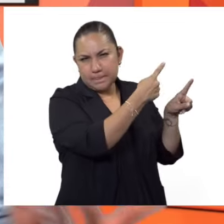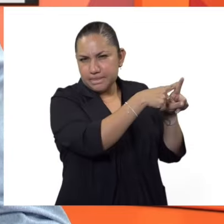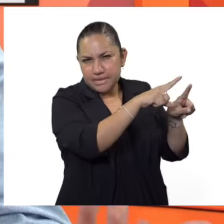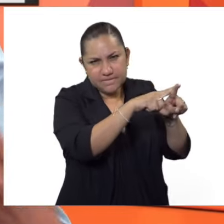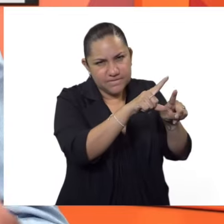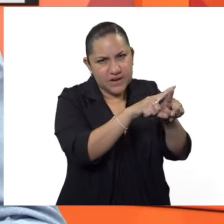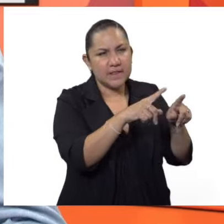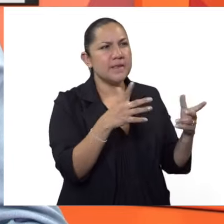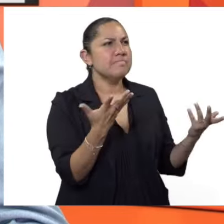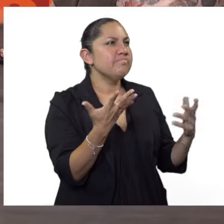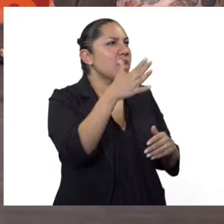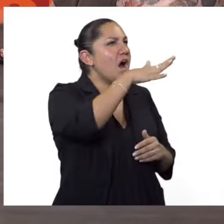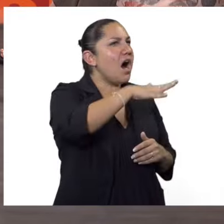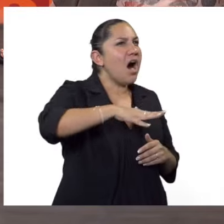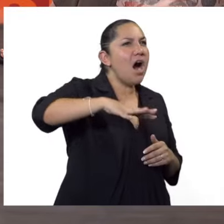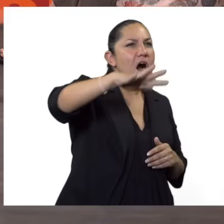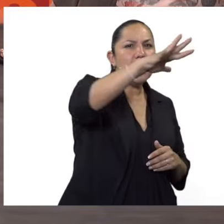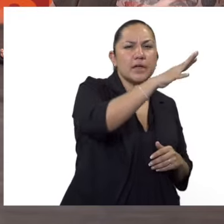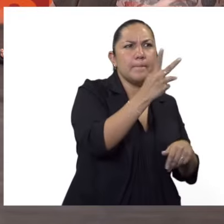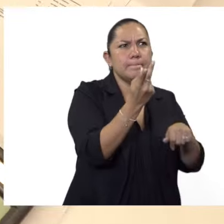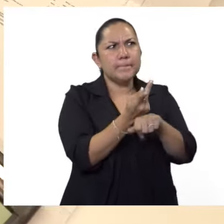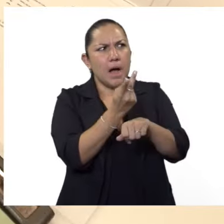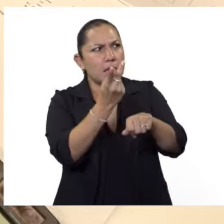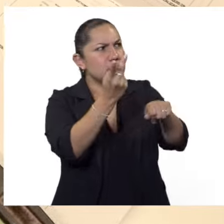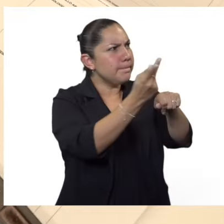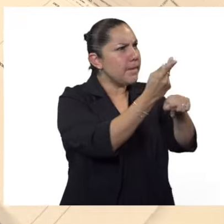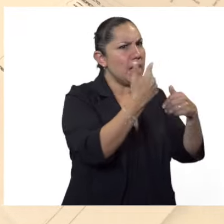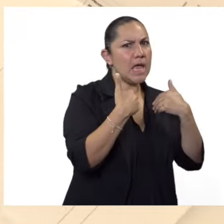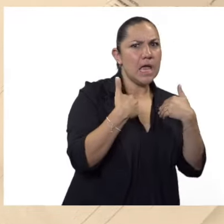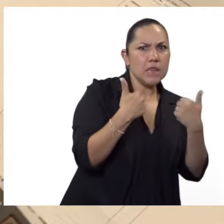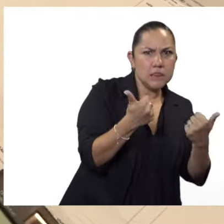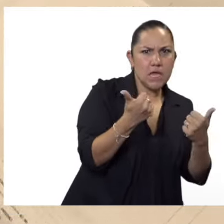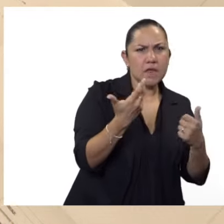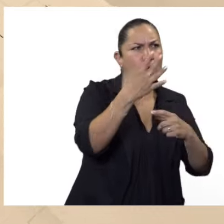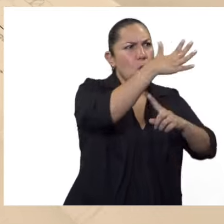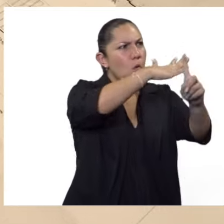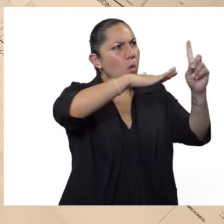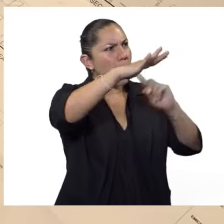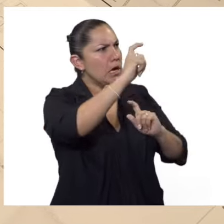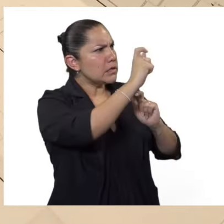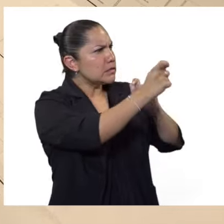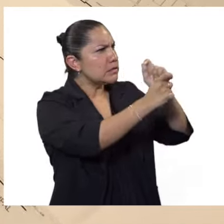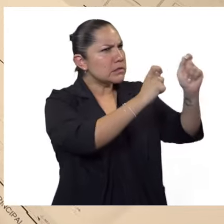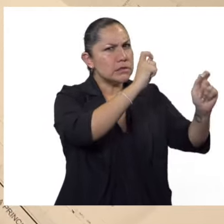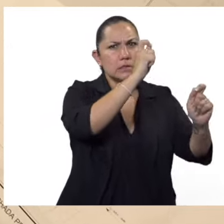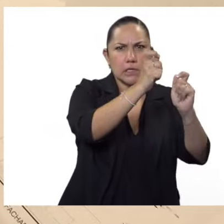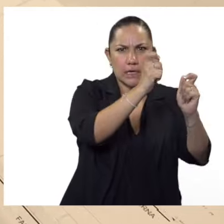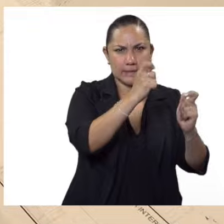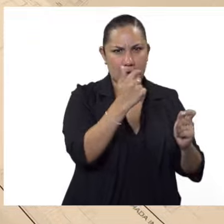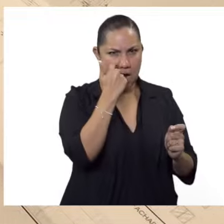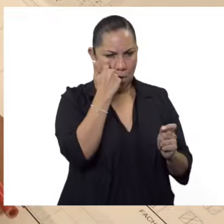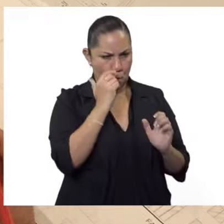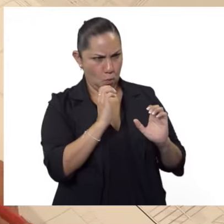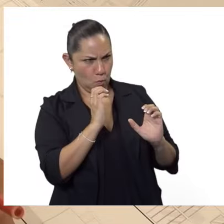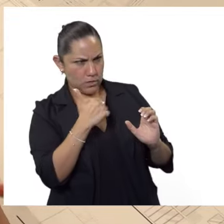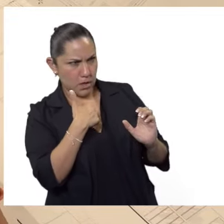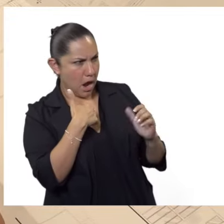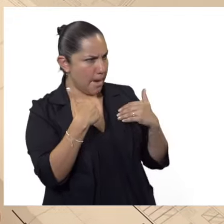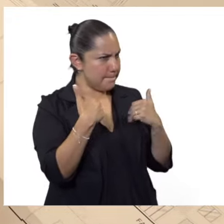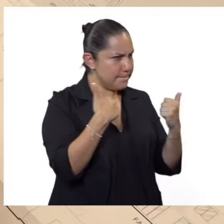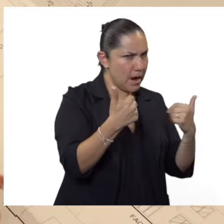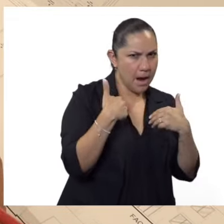o sea me enseñó much más cosas có entender las cosas que estaba sucediendo afuera este como entender un